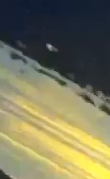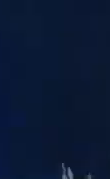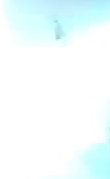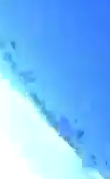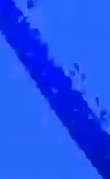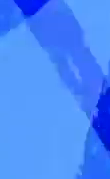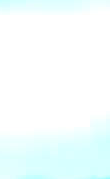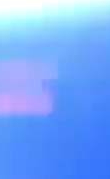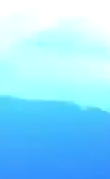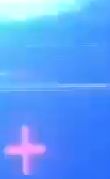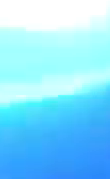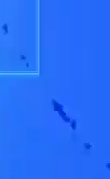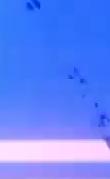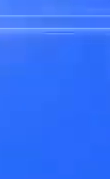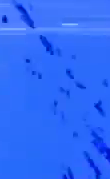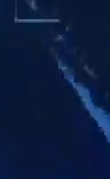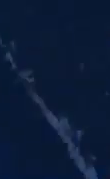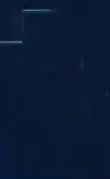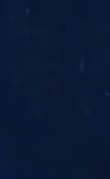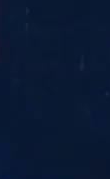Sur.